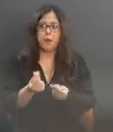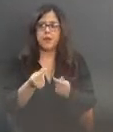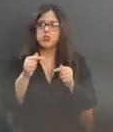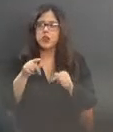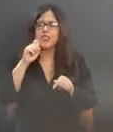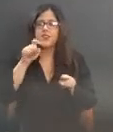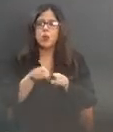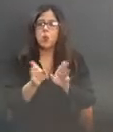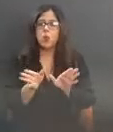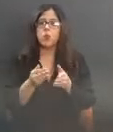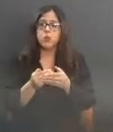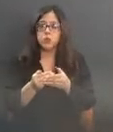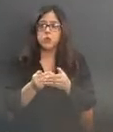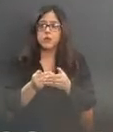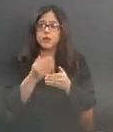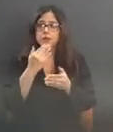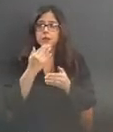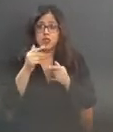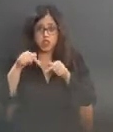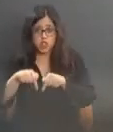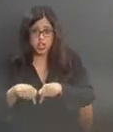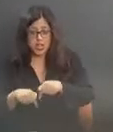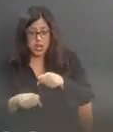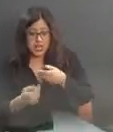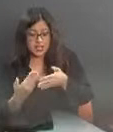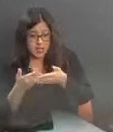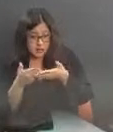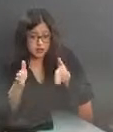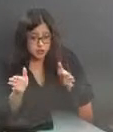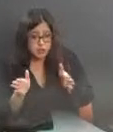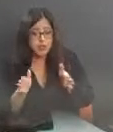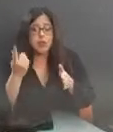cierre ayer, la apertura de hoy día, pero en este minuto